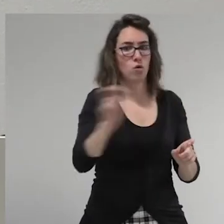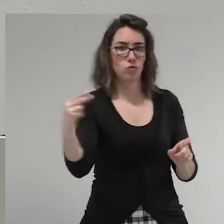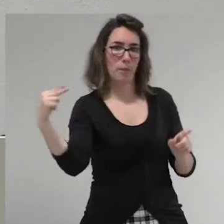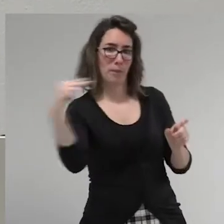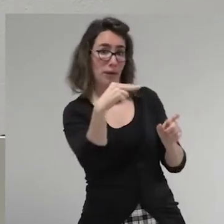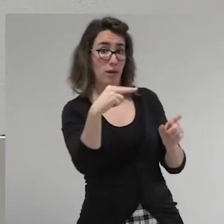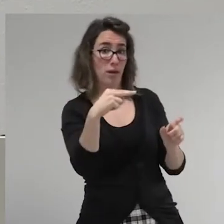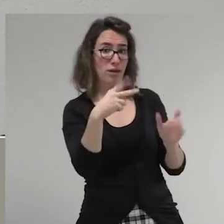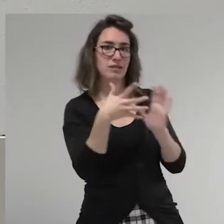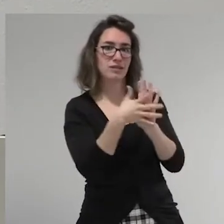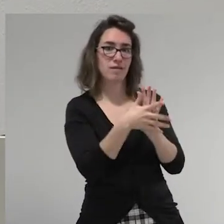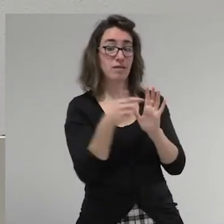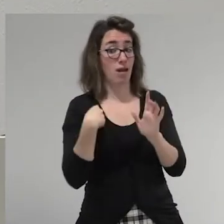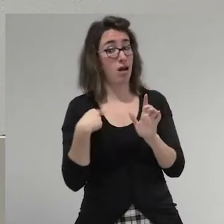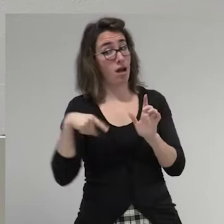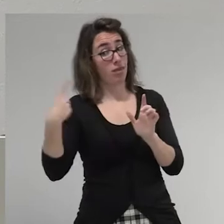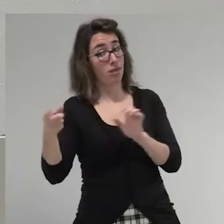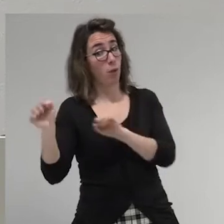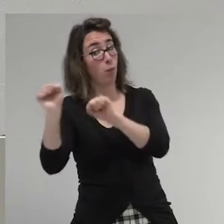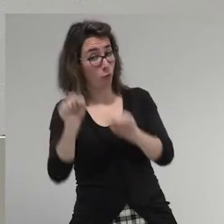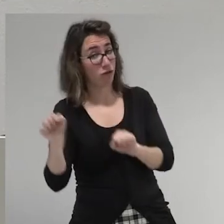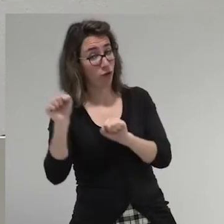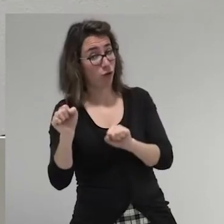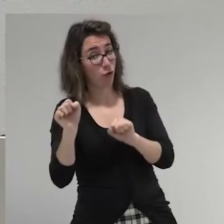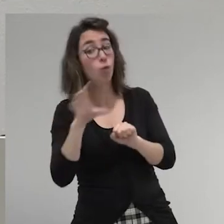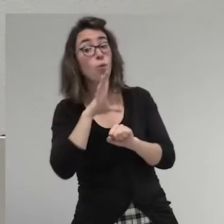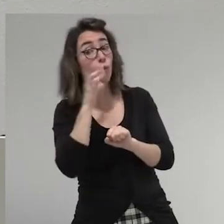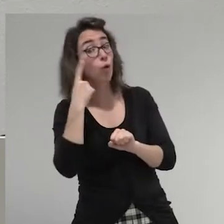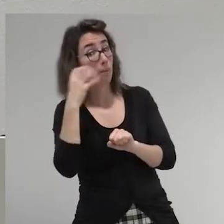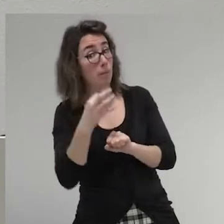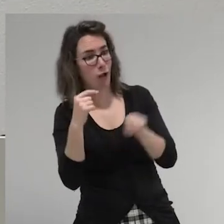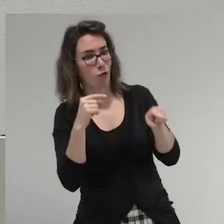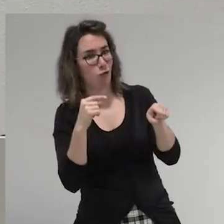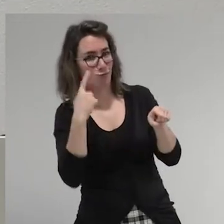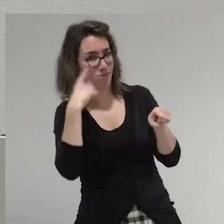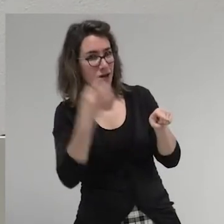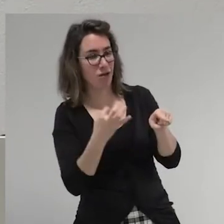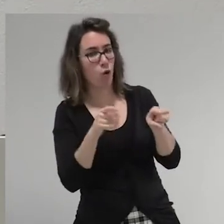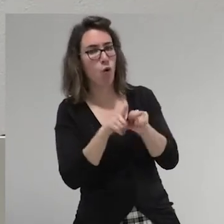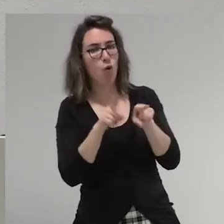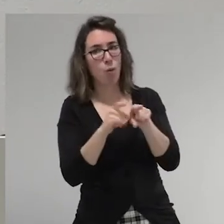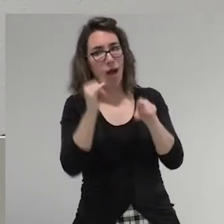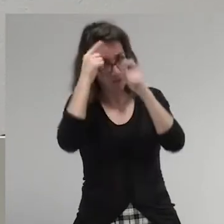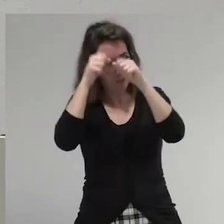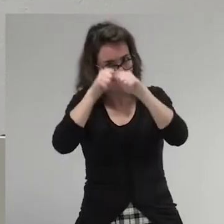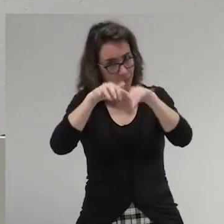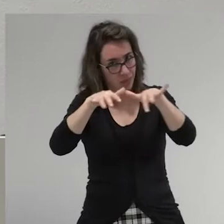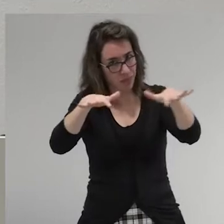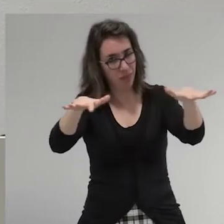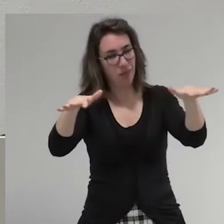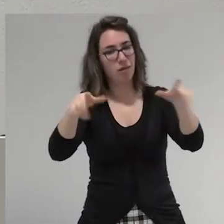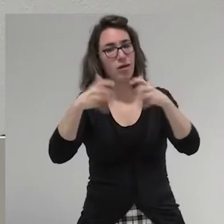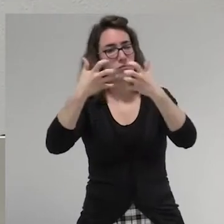te estoy protegiendo a ti frente a este. Con lo cual estoy moviendo toda una serie de... Es una ingeniería social que está en